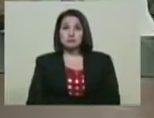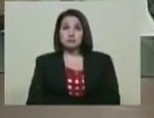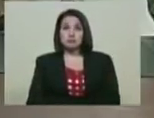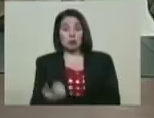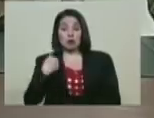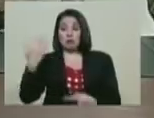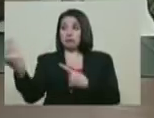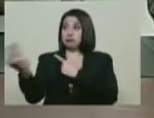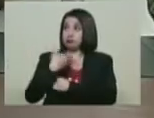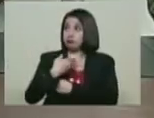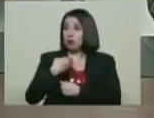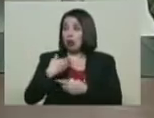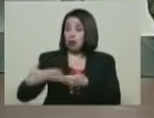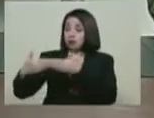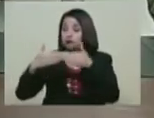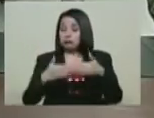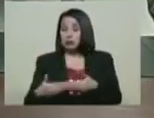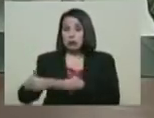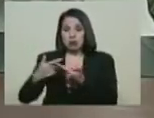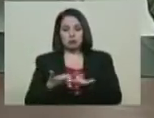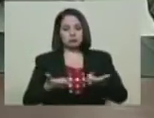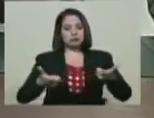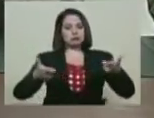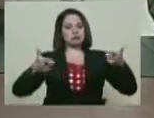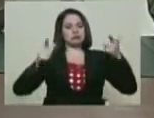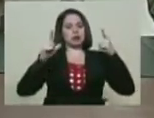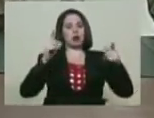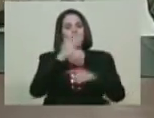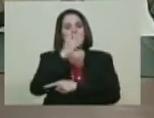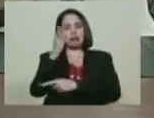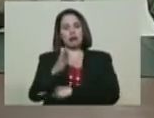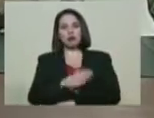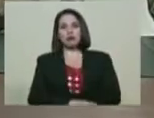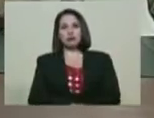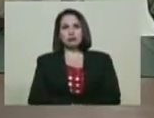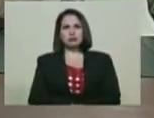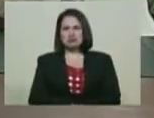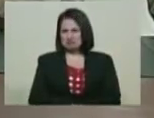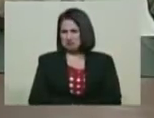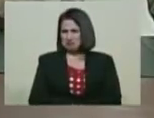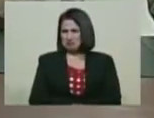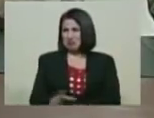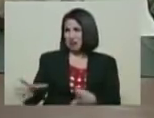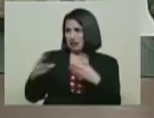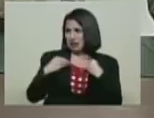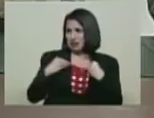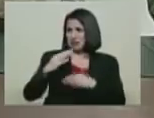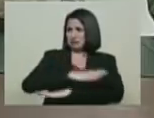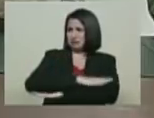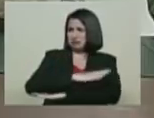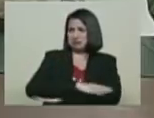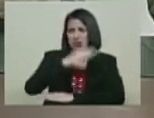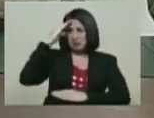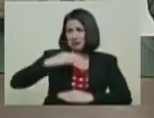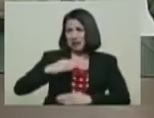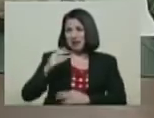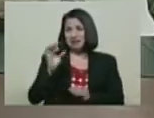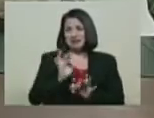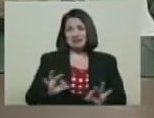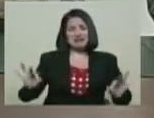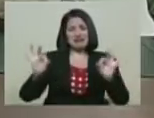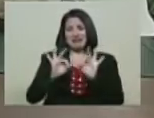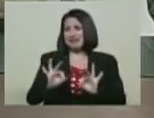Obedezcan al gobierno de Estados Unidos y le levantaremos las sanciones. Obedecer la Fuerza Armada, eso se acabó,